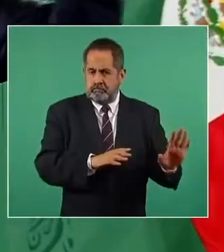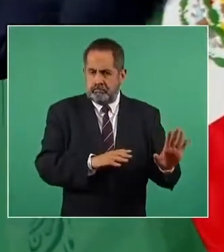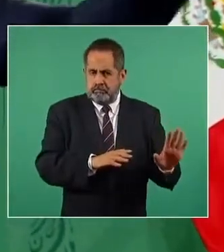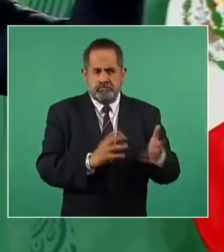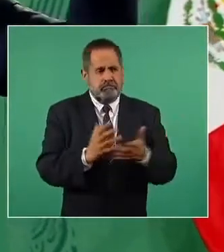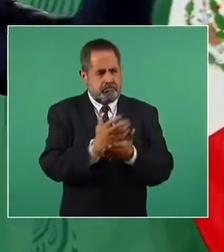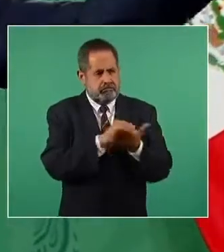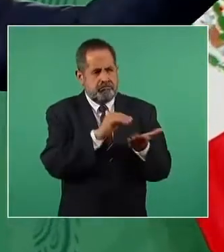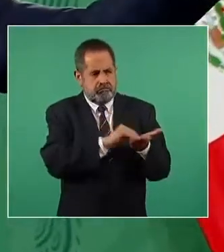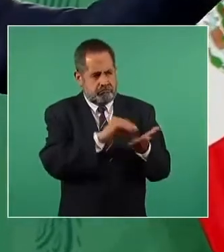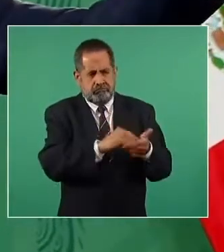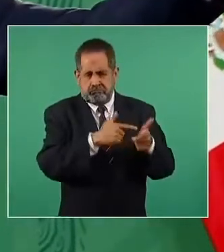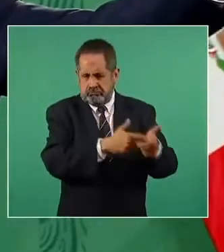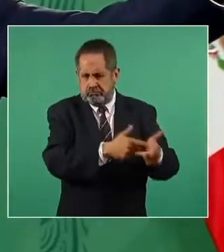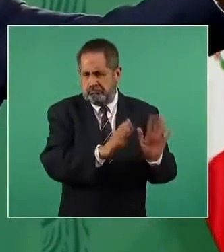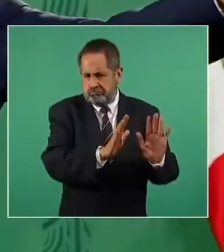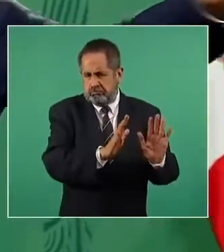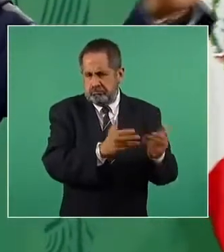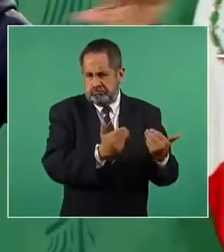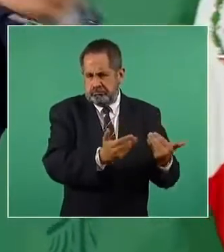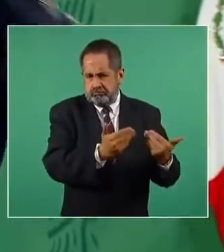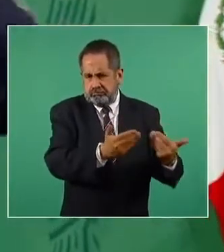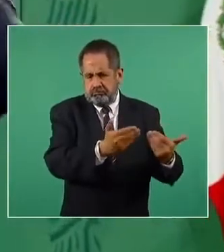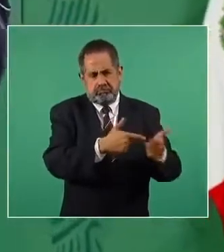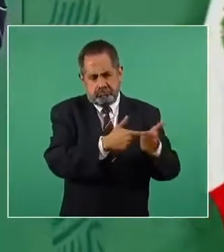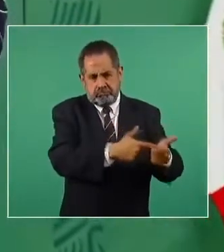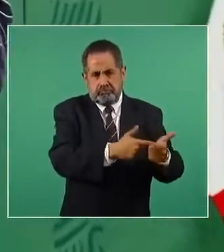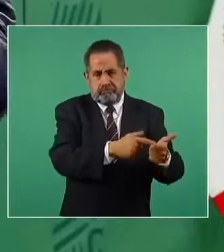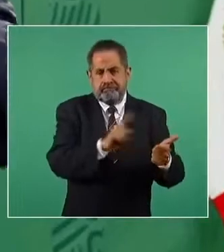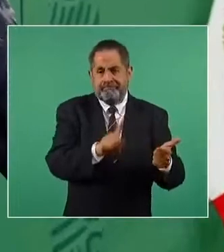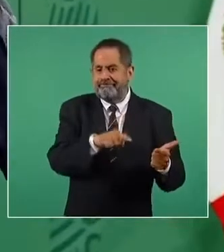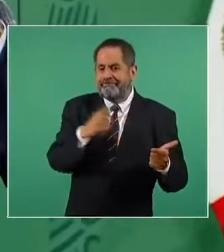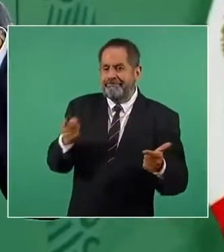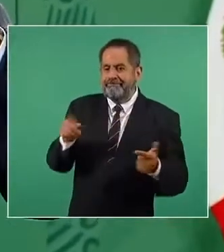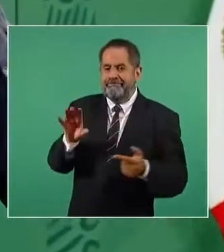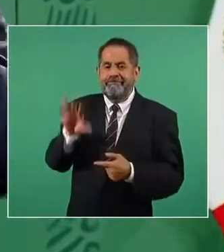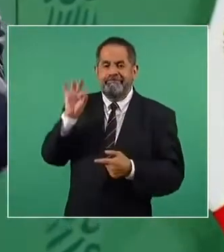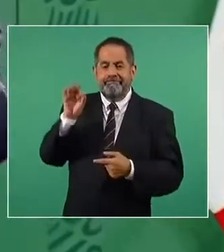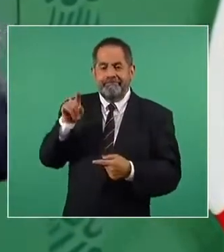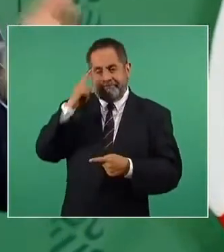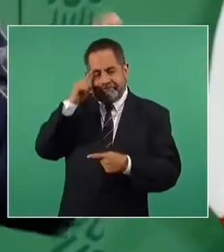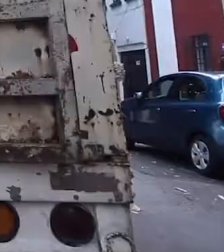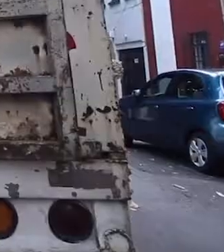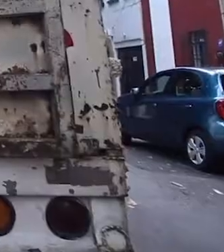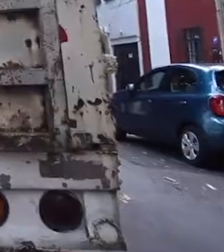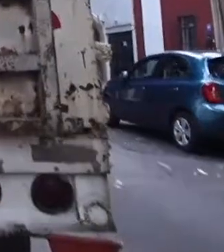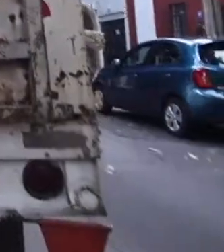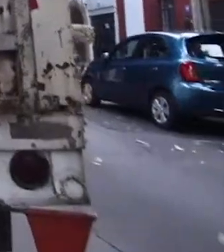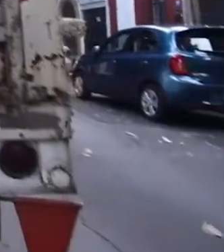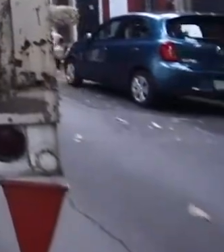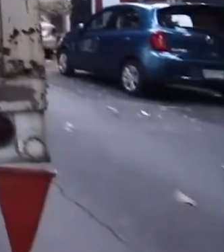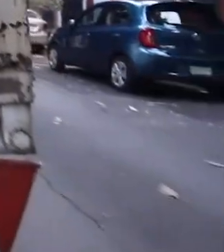dejen de participar. Pero va a haber competencia porque no hay.